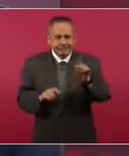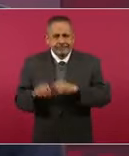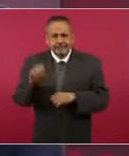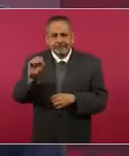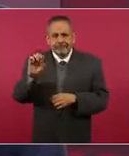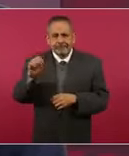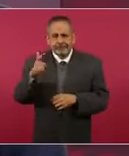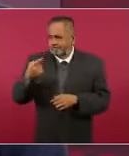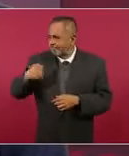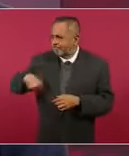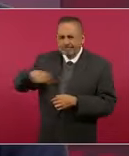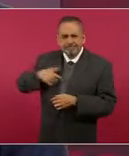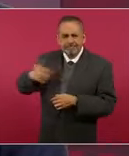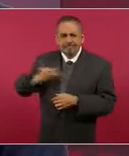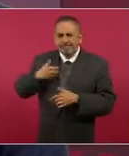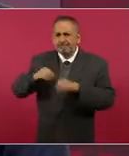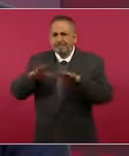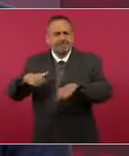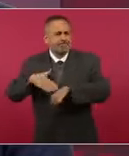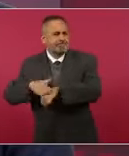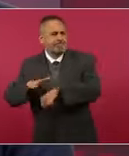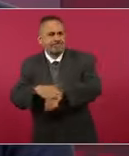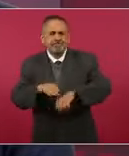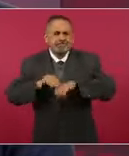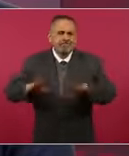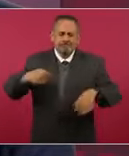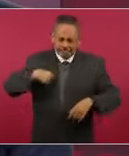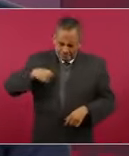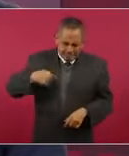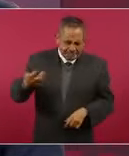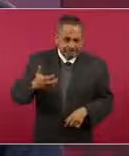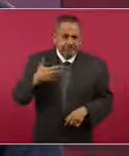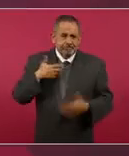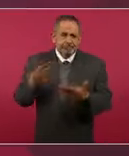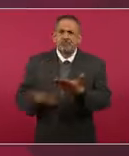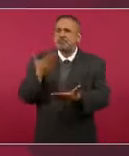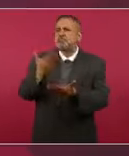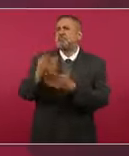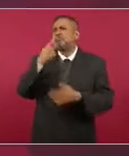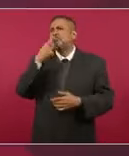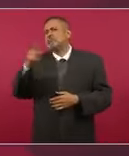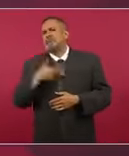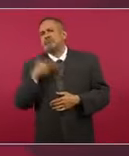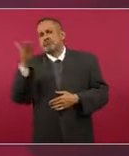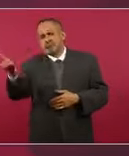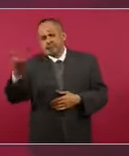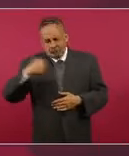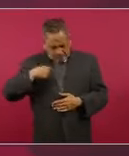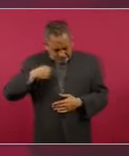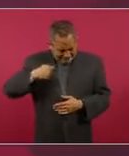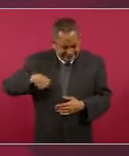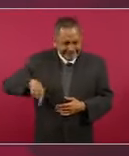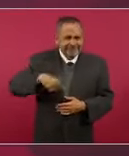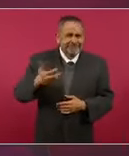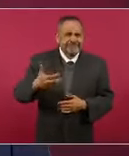fuimos nosotros mismos los que presentamos la denuncia.